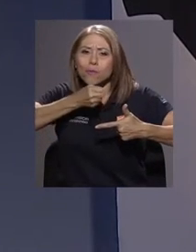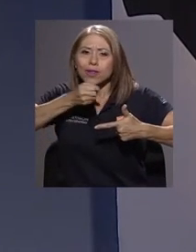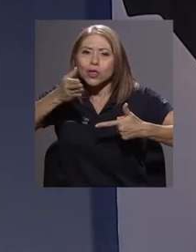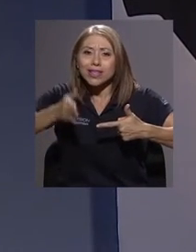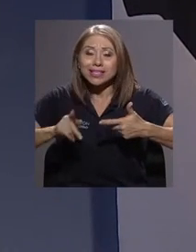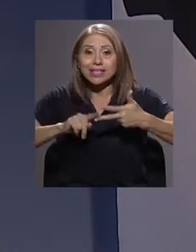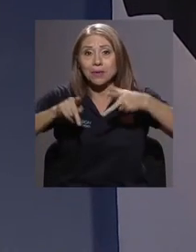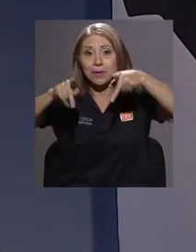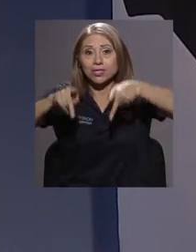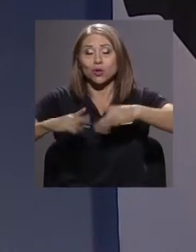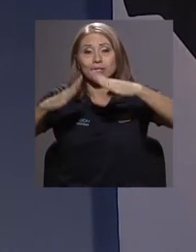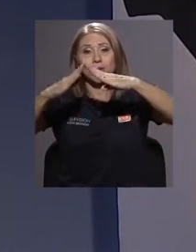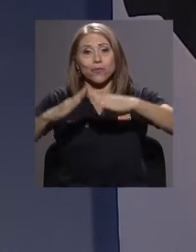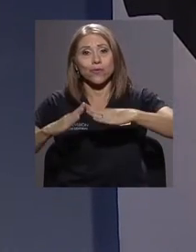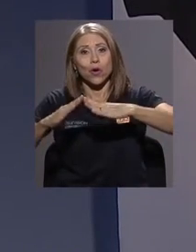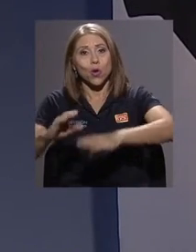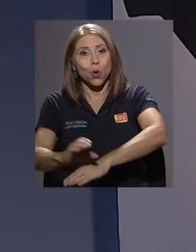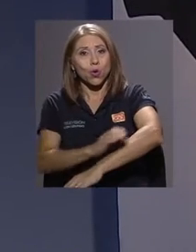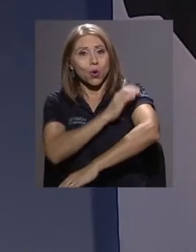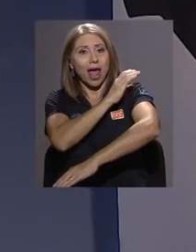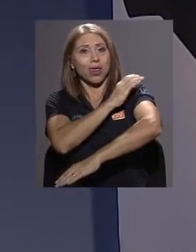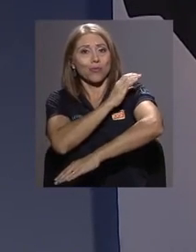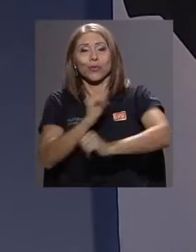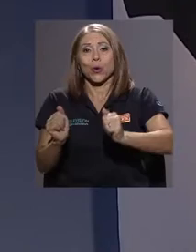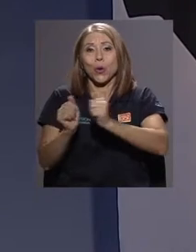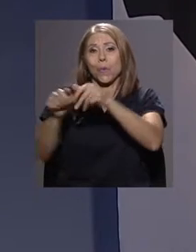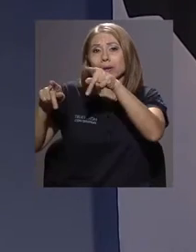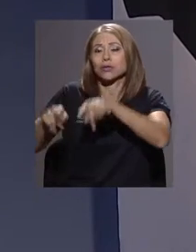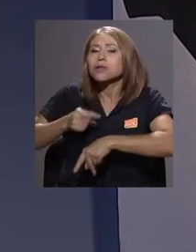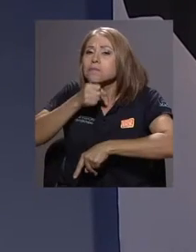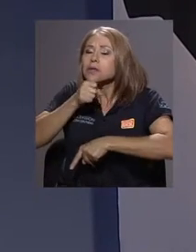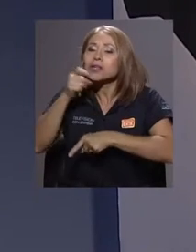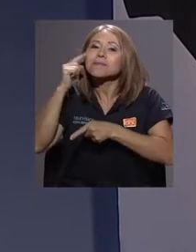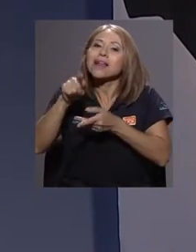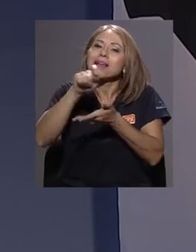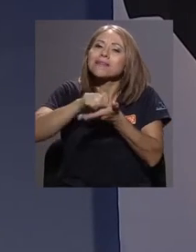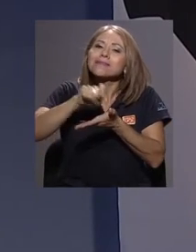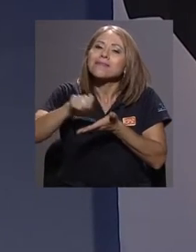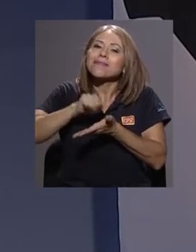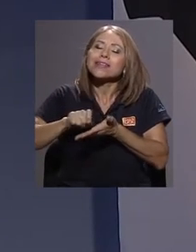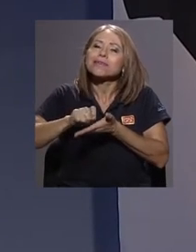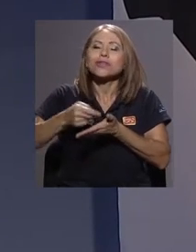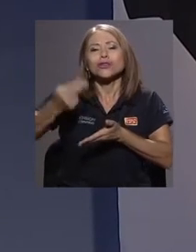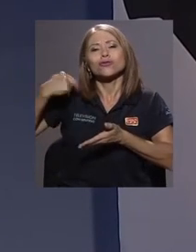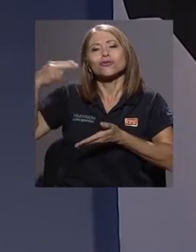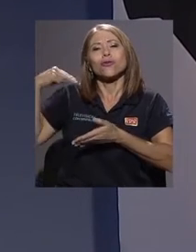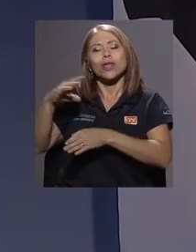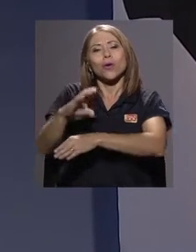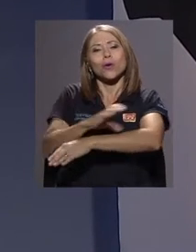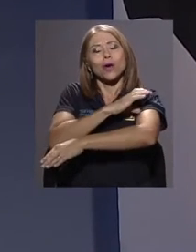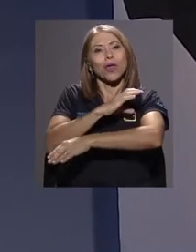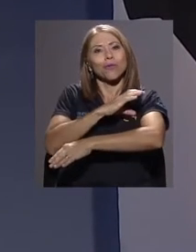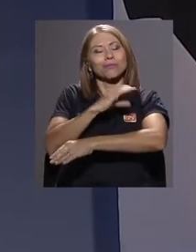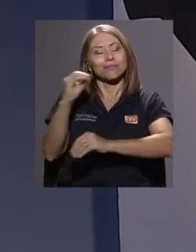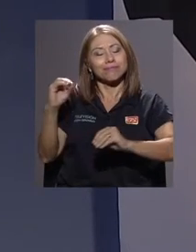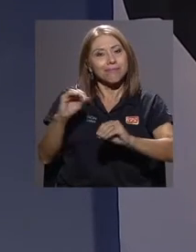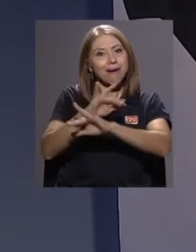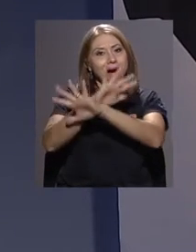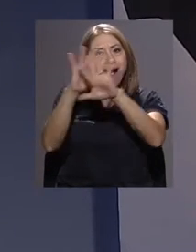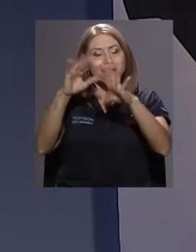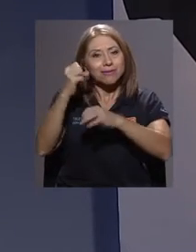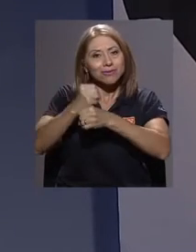coronado se unieron con personas mayores a escribir la historia de coronado y fue un trabajo maravilloso en aquel momento casualmente